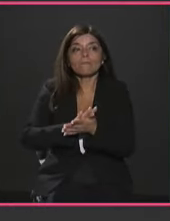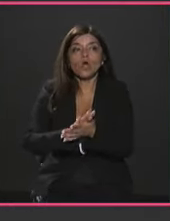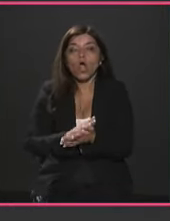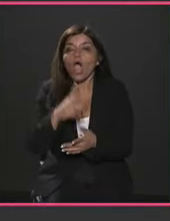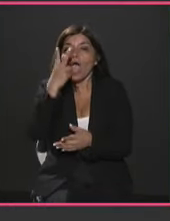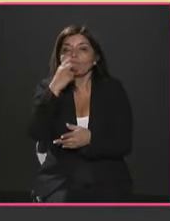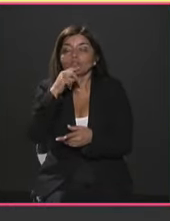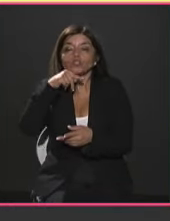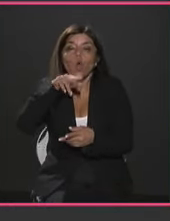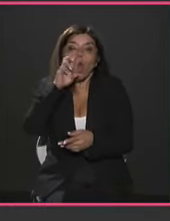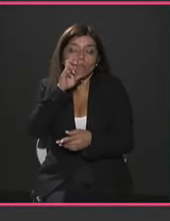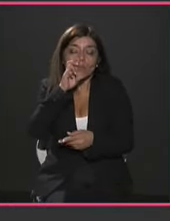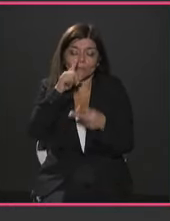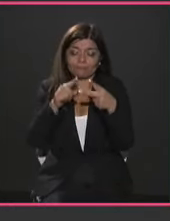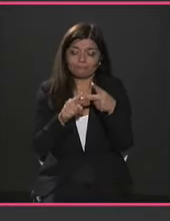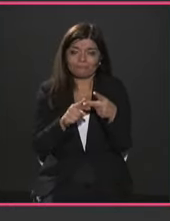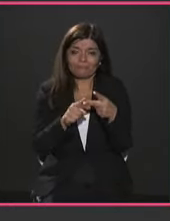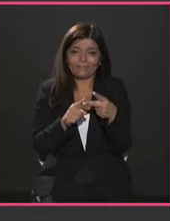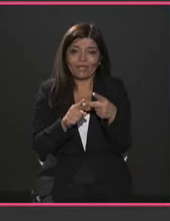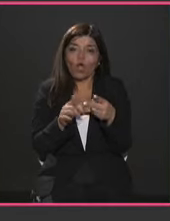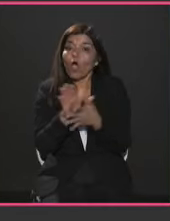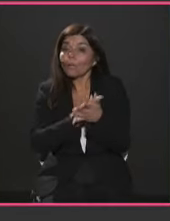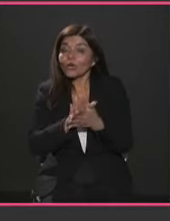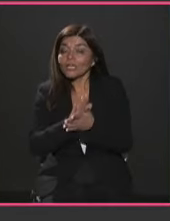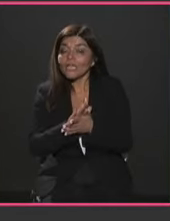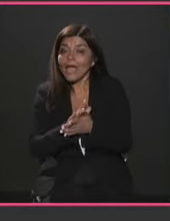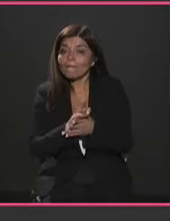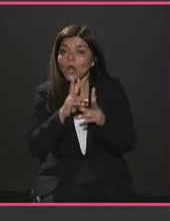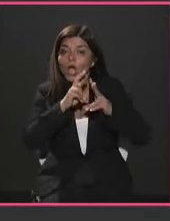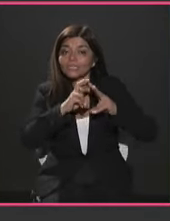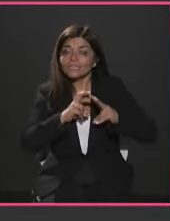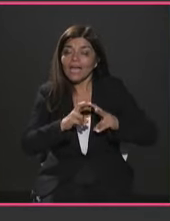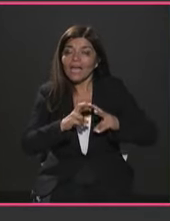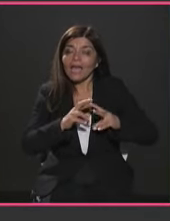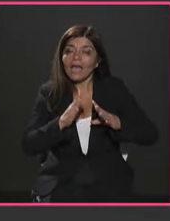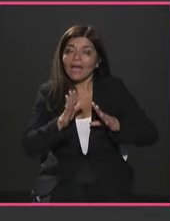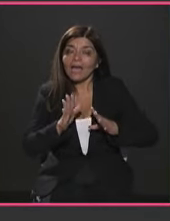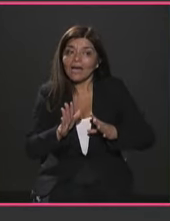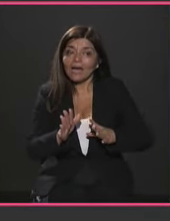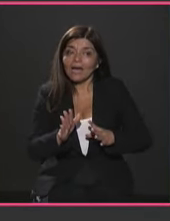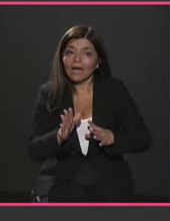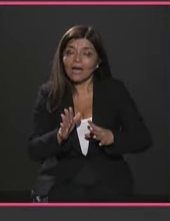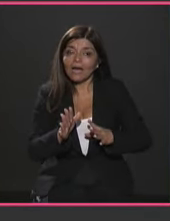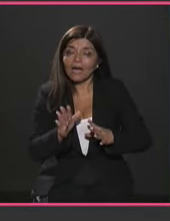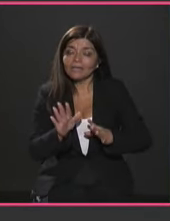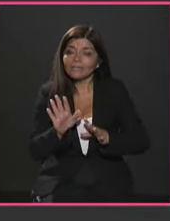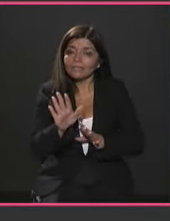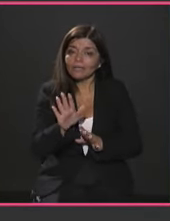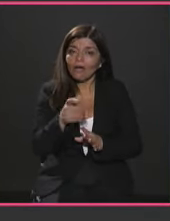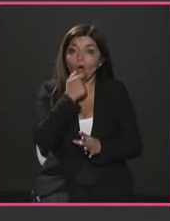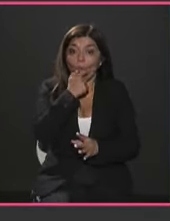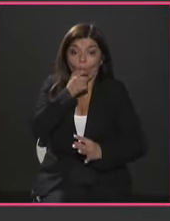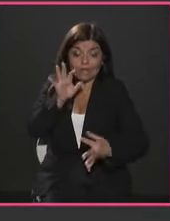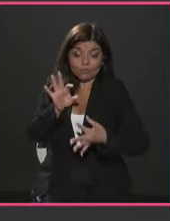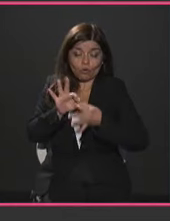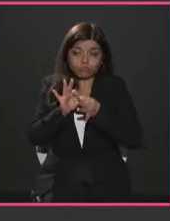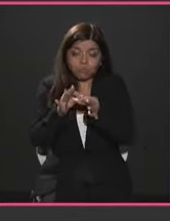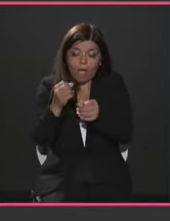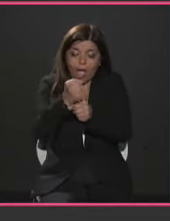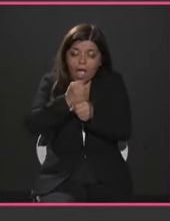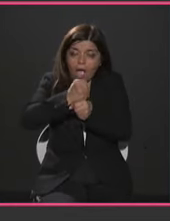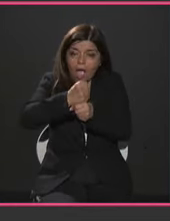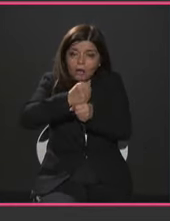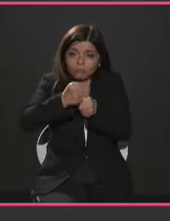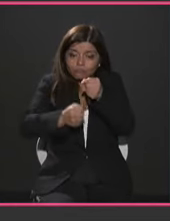infecciones urinarias o por ejemplo infecciones en las uniones de los huesos por ejemplo